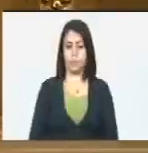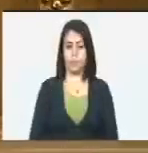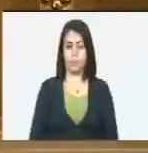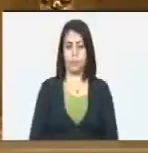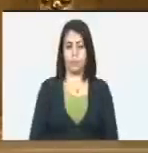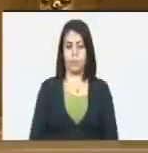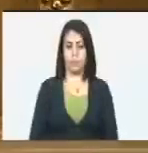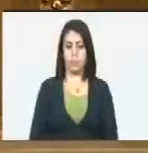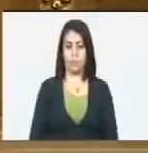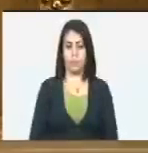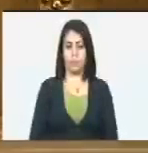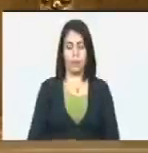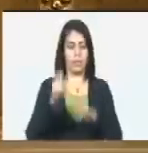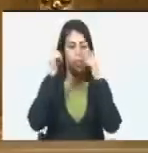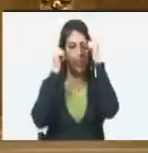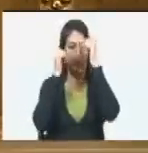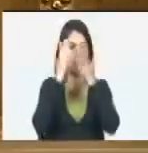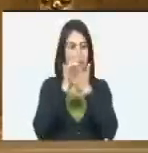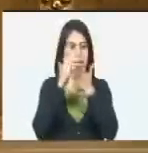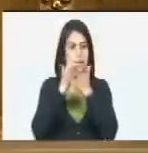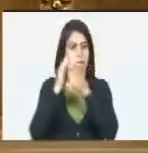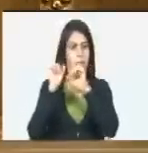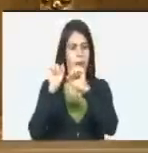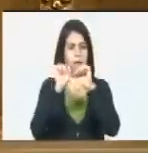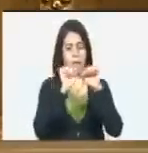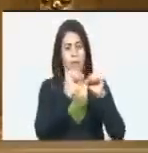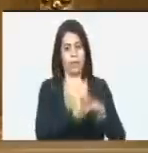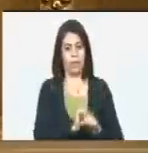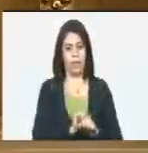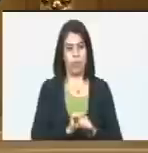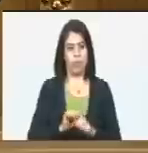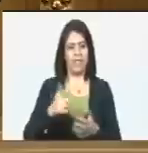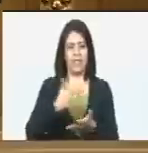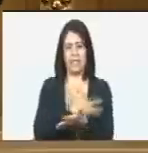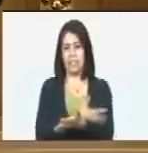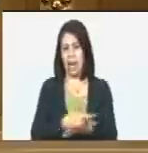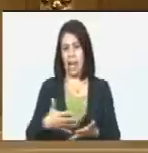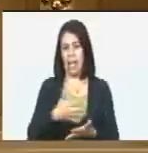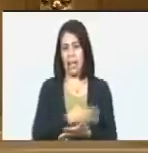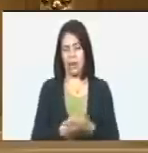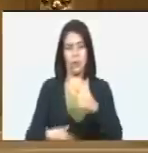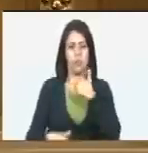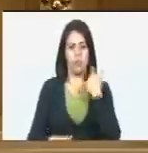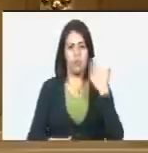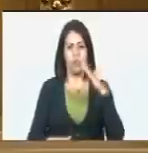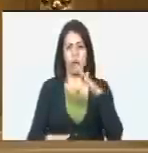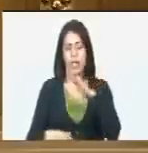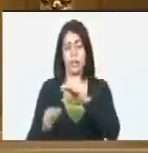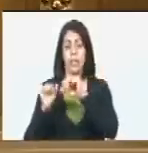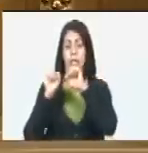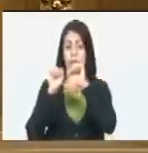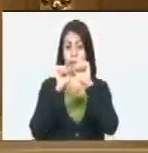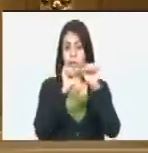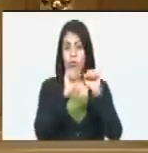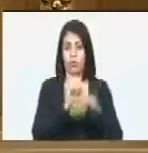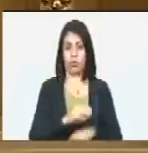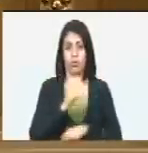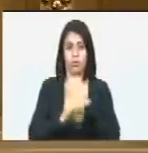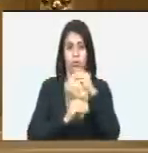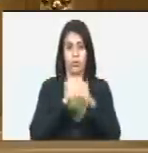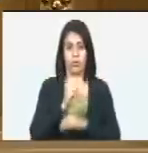Chávez siempre evitó un derramamiento de sangre entre sus hermanos de la Fuerza Armada. Lo hizo el 4 de